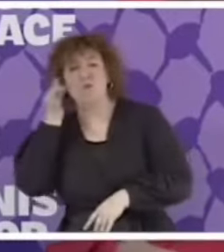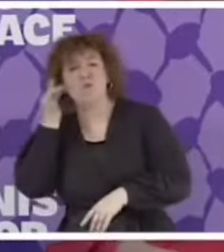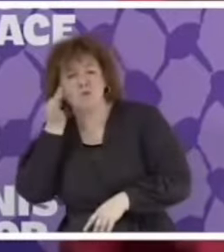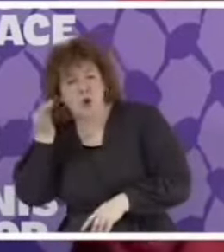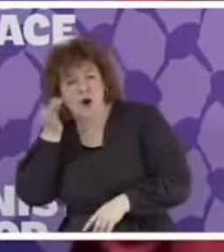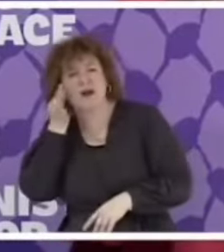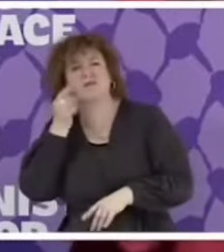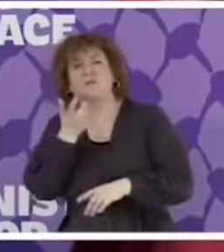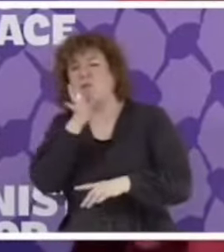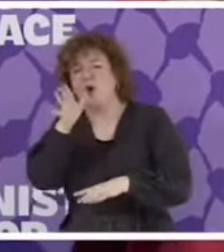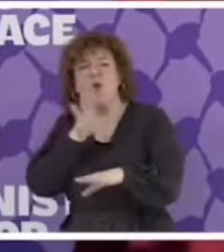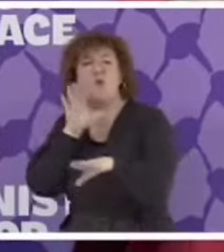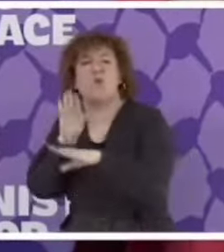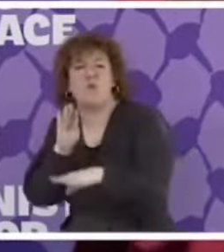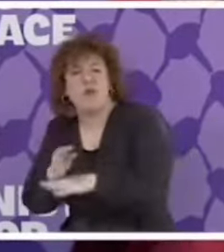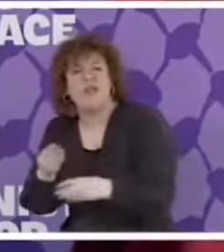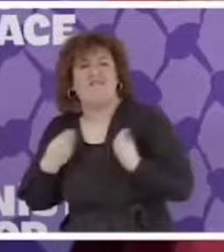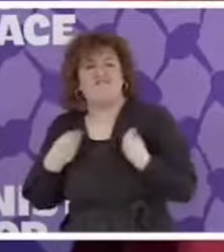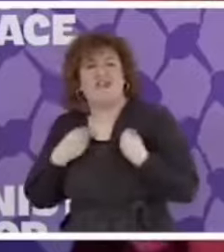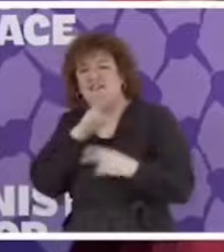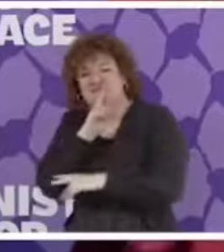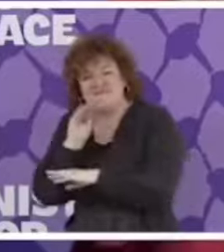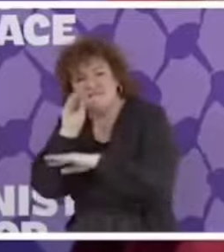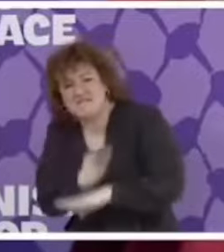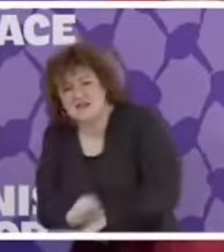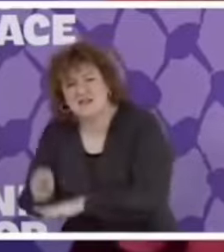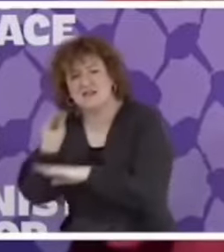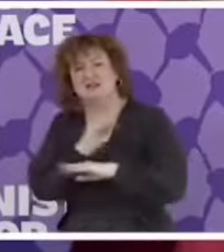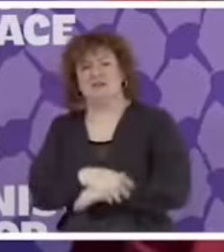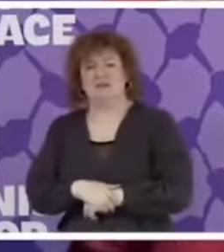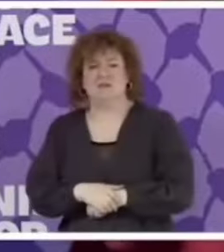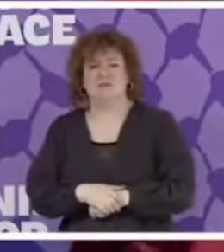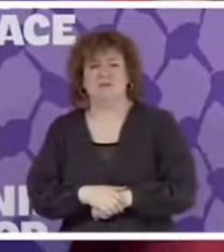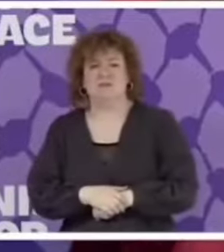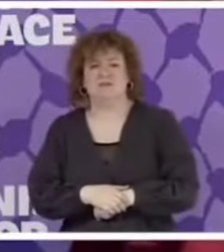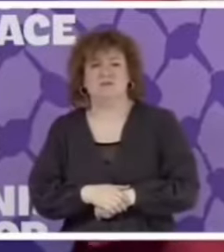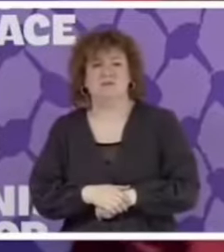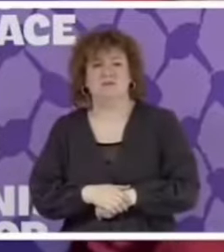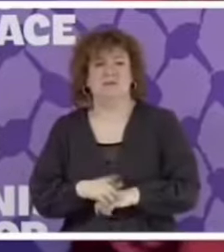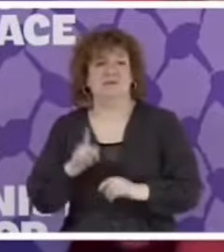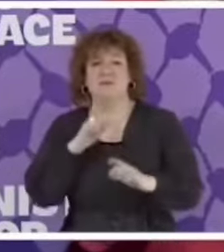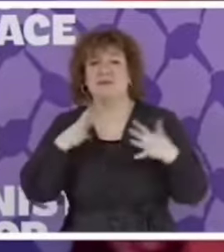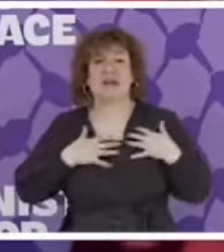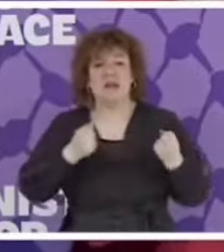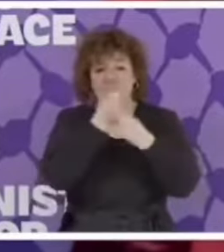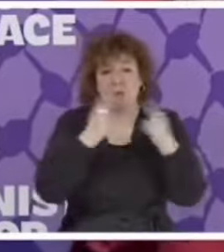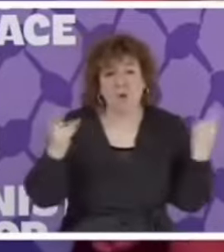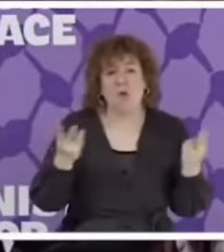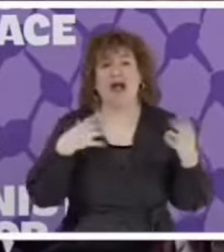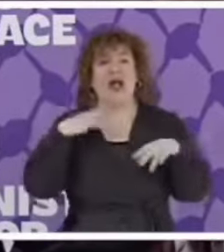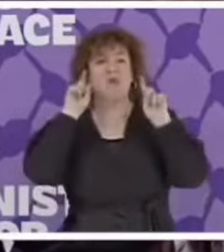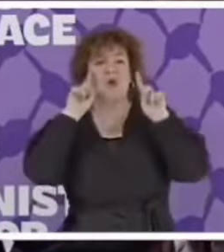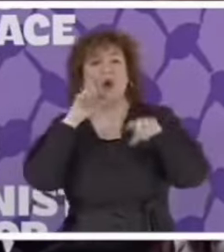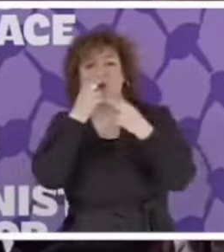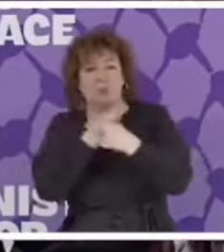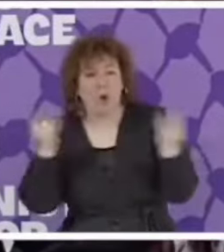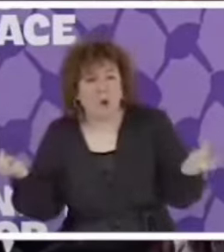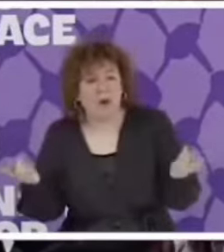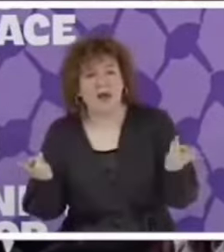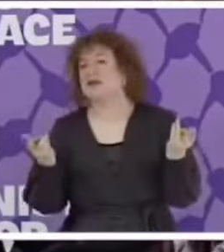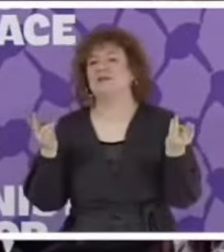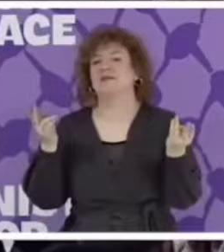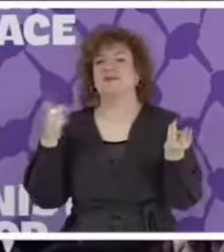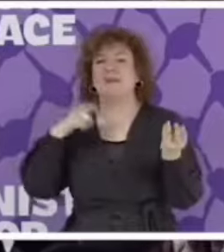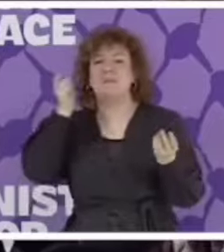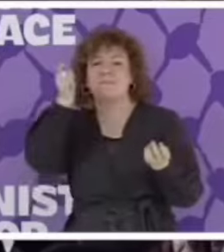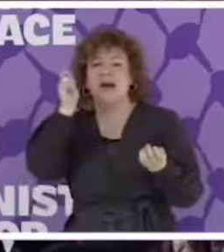mujeres que cuidan, que sostienen la vida, que sostienen el planeta. Sin la sanidad pública, sin la educación pública, sin los sistemas